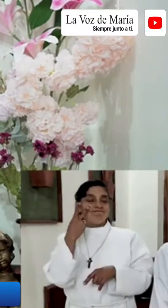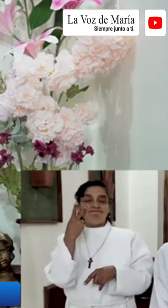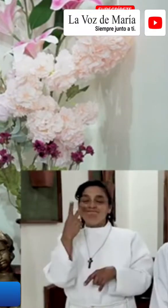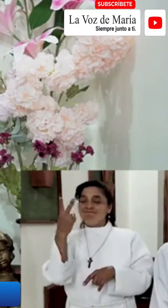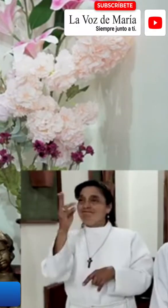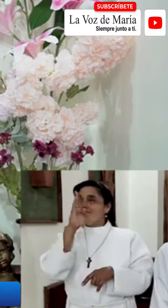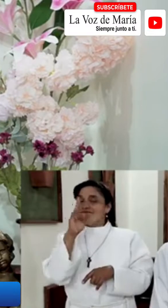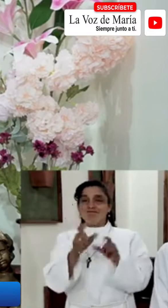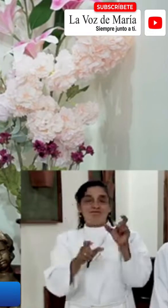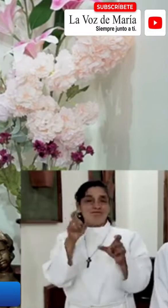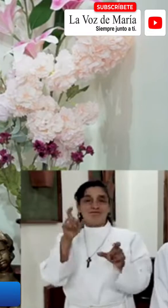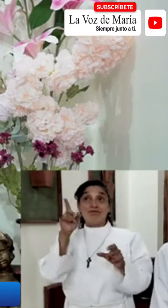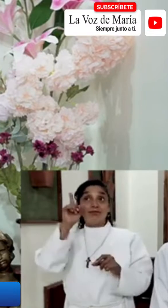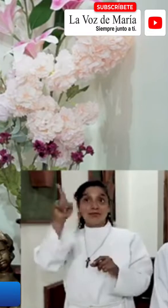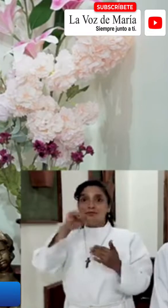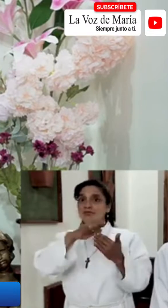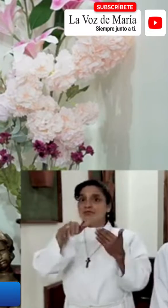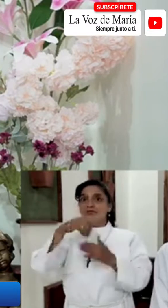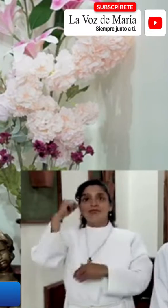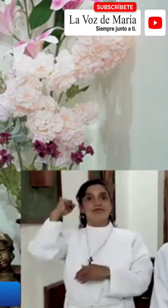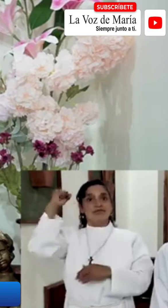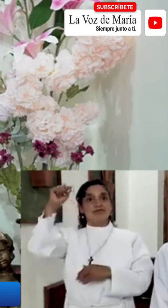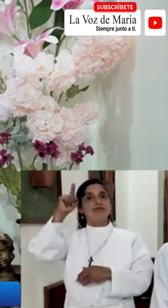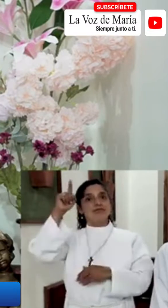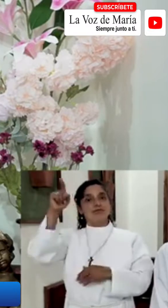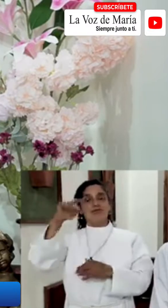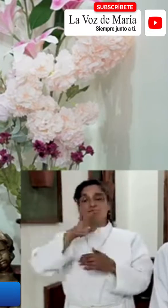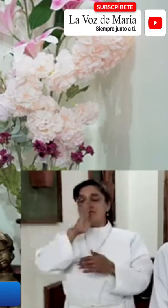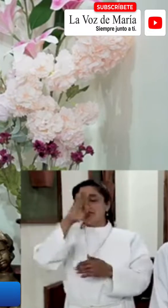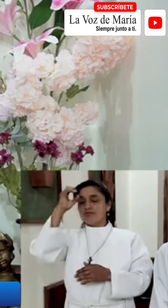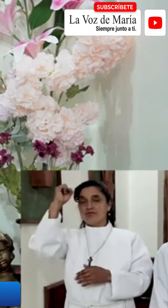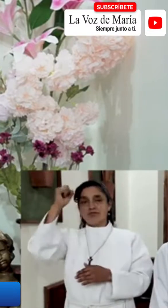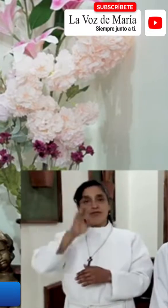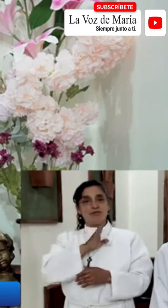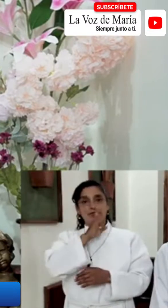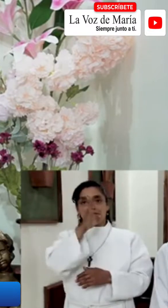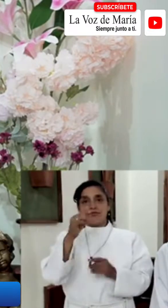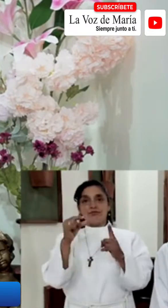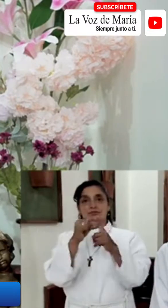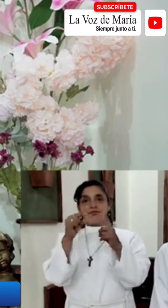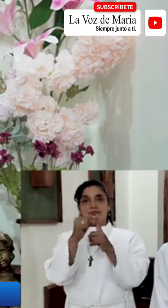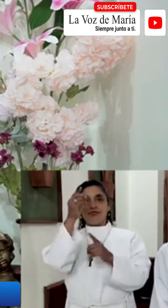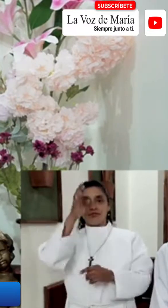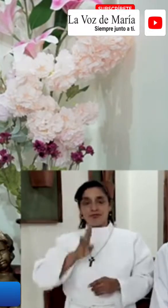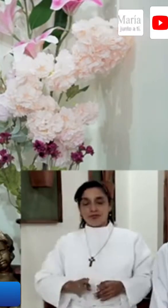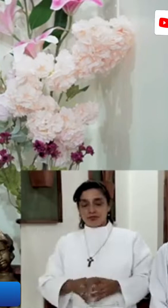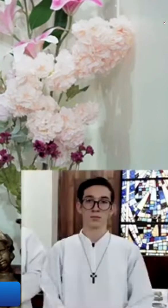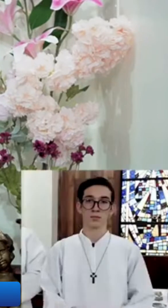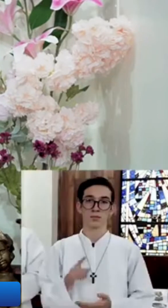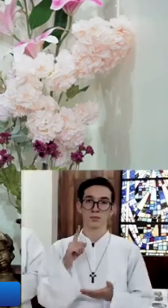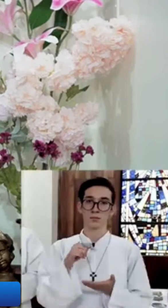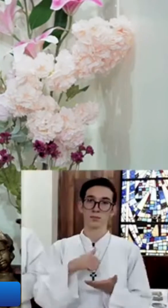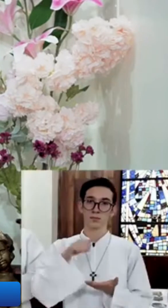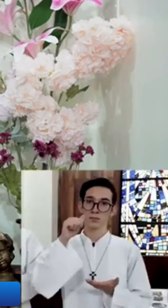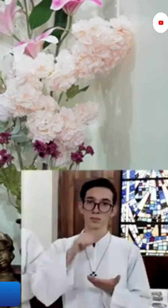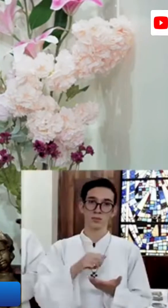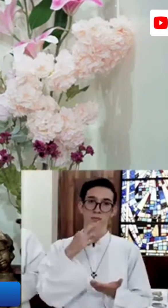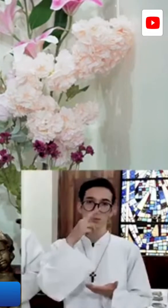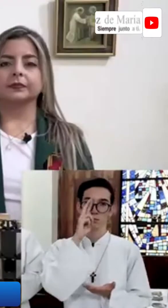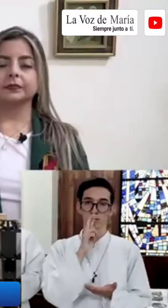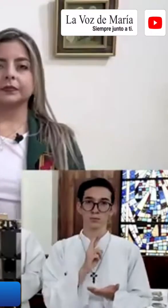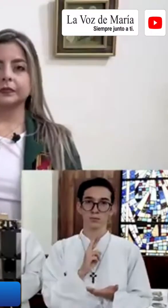puede ver. A Él todopoderoso y poder para siempre. Palabra de Dios. Te alabamos, Señor.